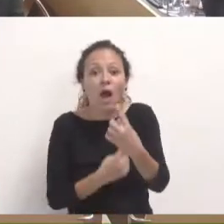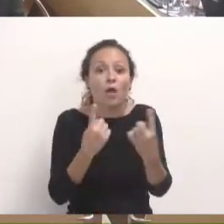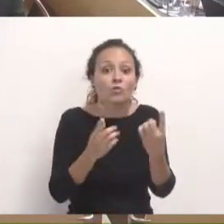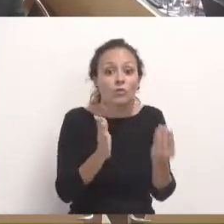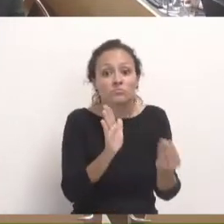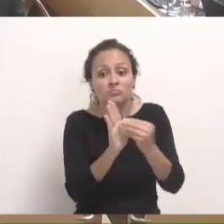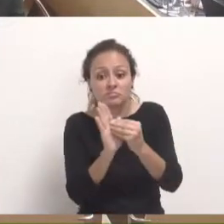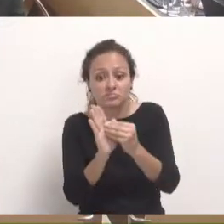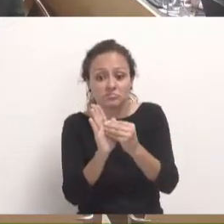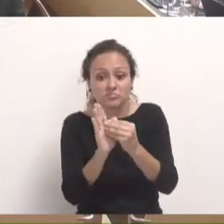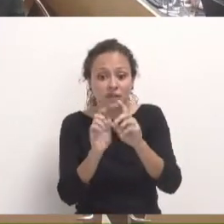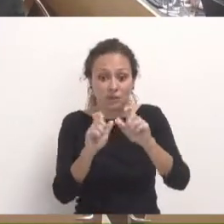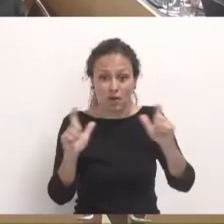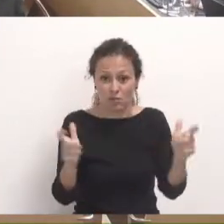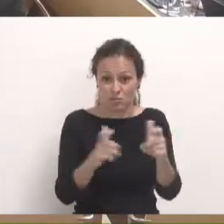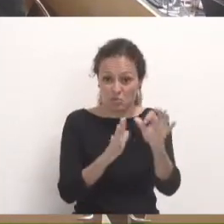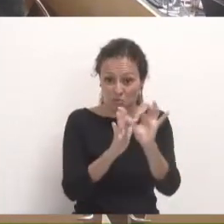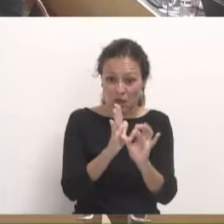de la Junta?